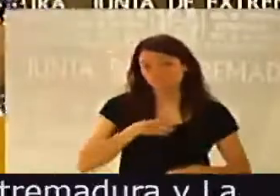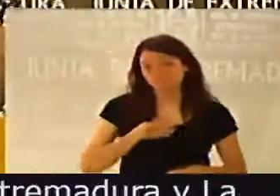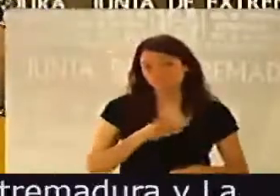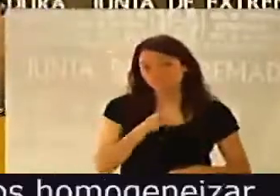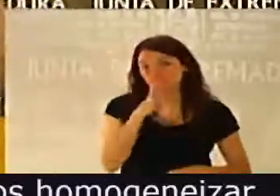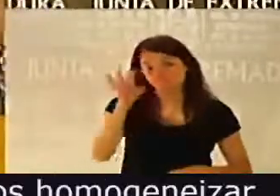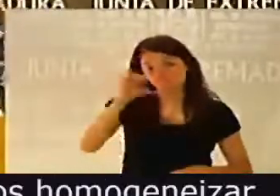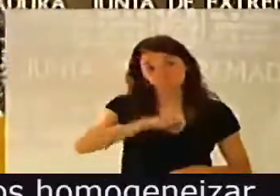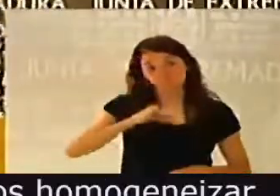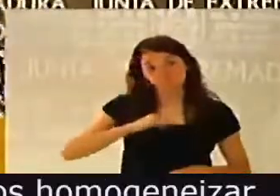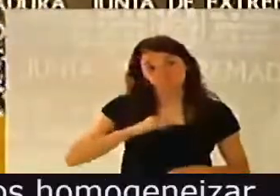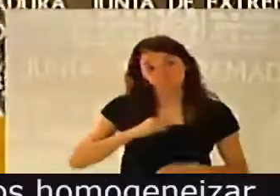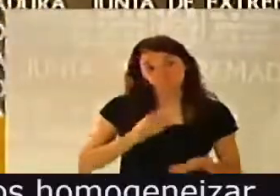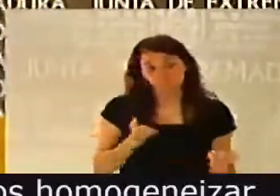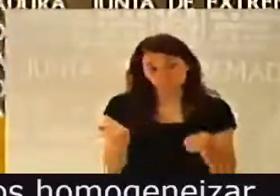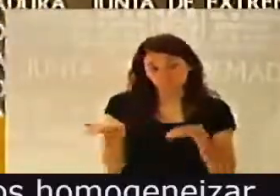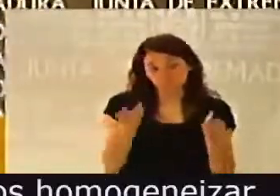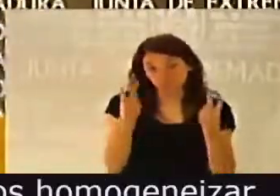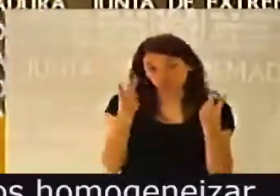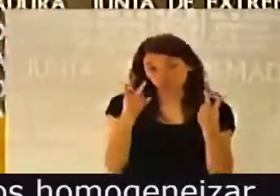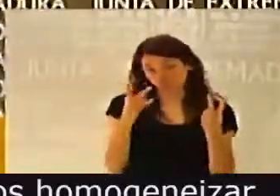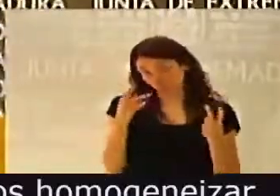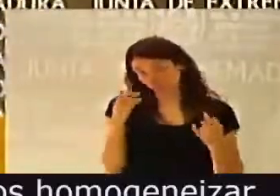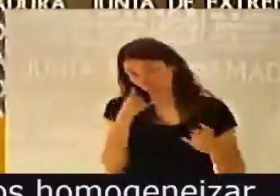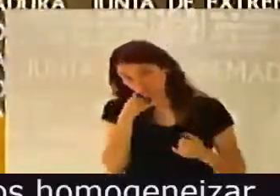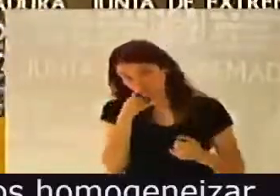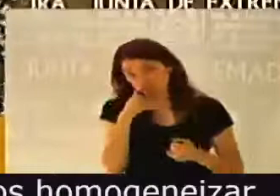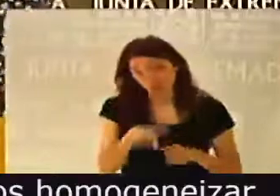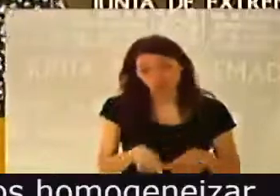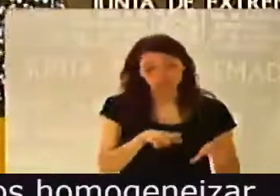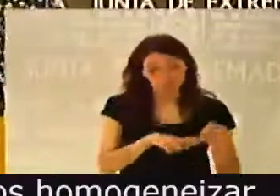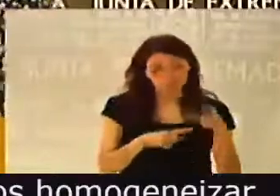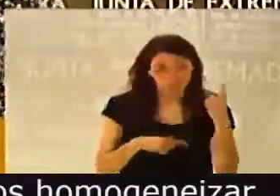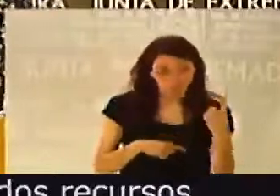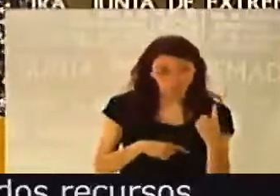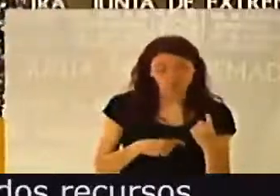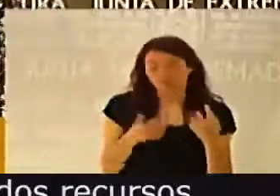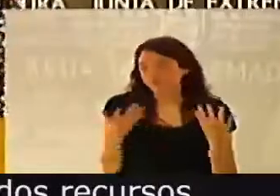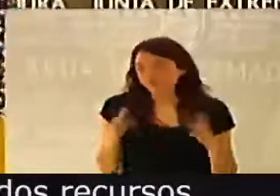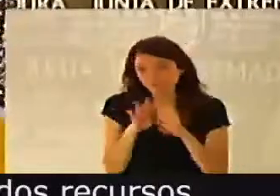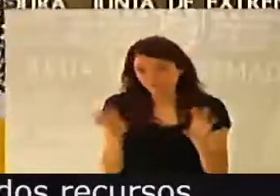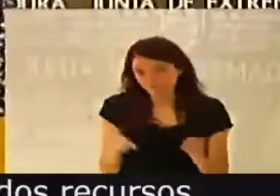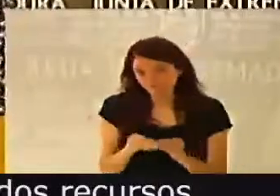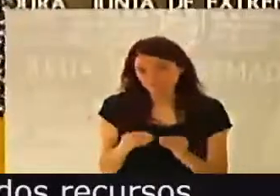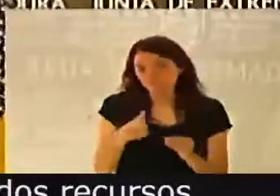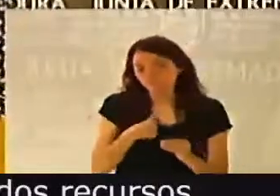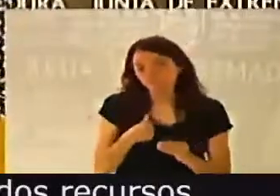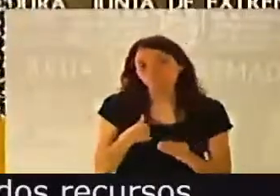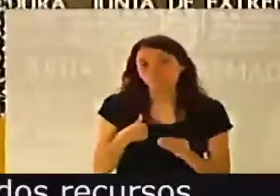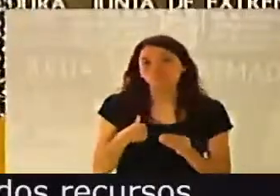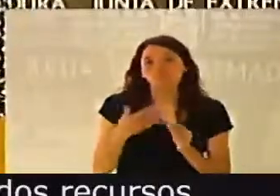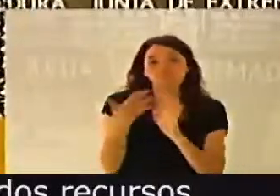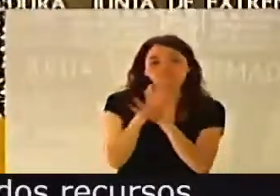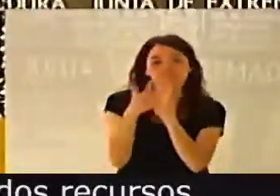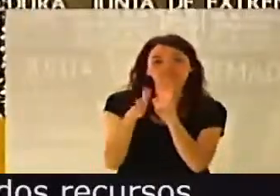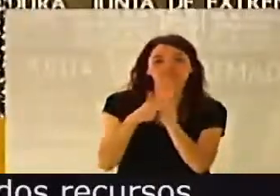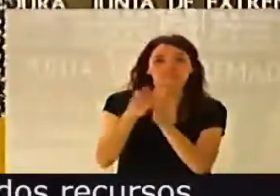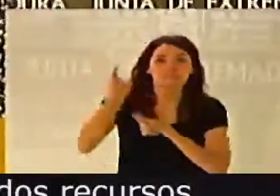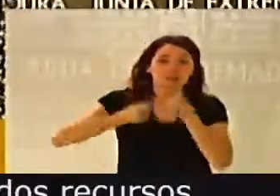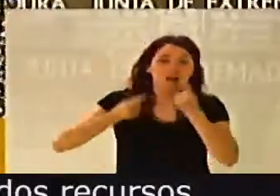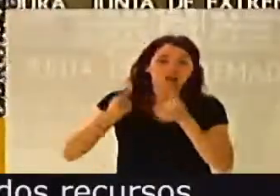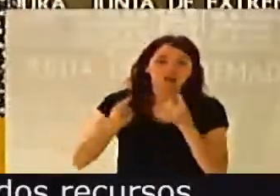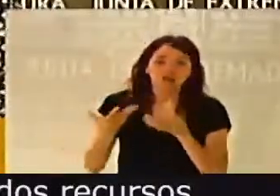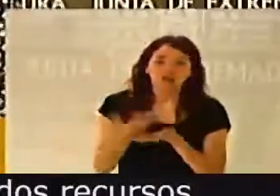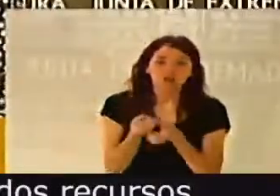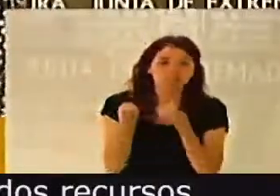recursos, porque tienen 2 teléfonos, Extremadura solo tiene 1, en definitiva. Pero yo les referenciaré todos los datos de los que disponemos,